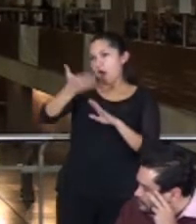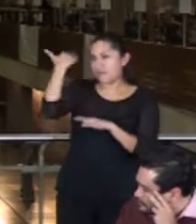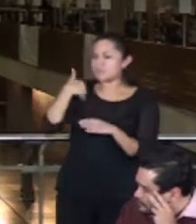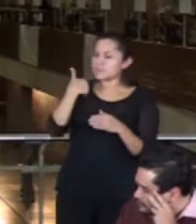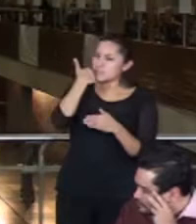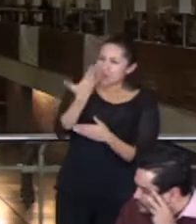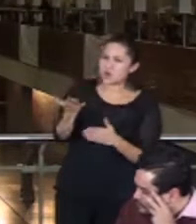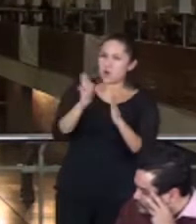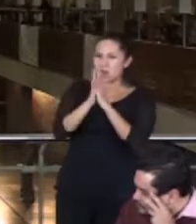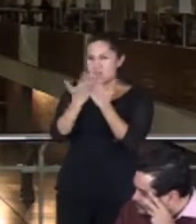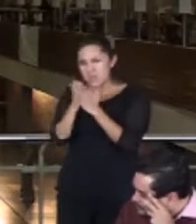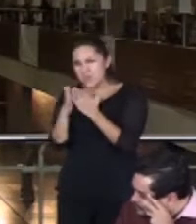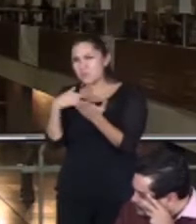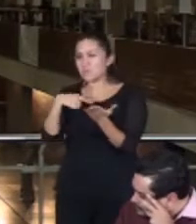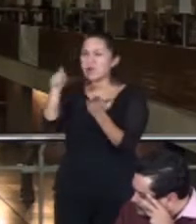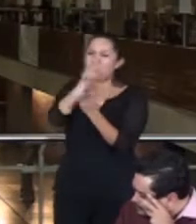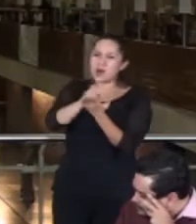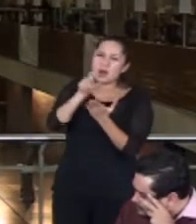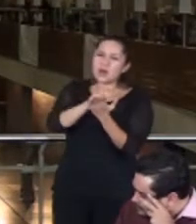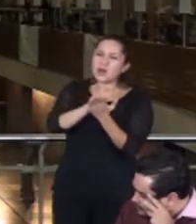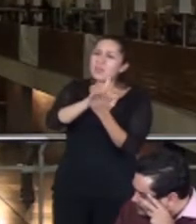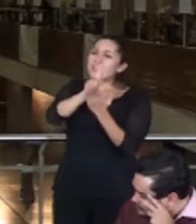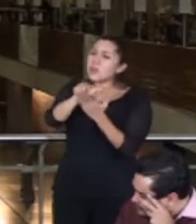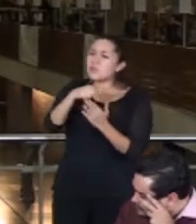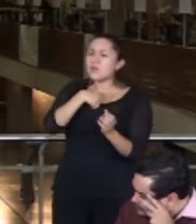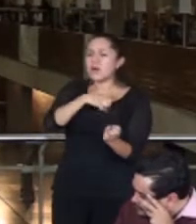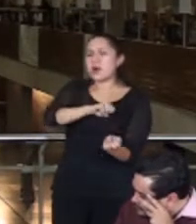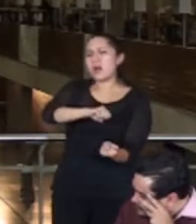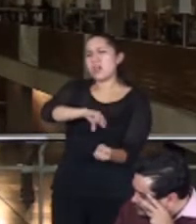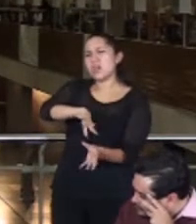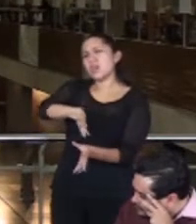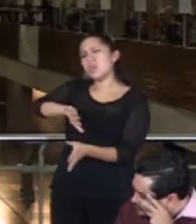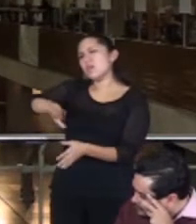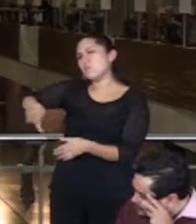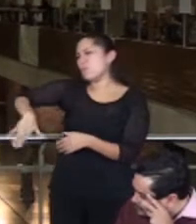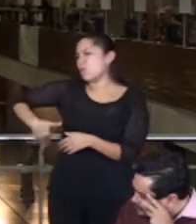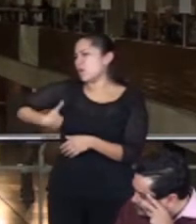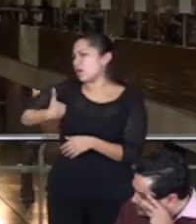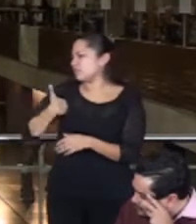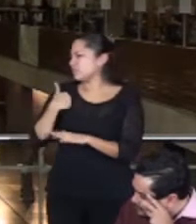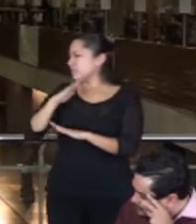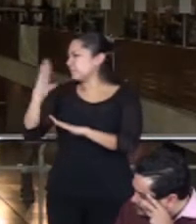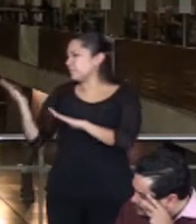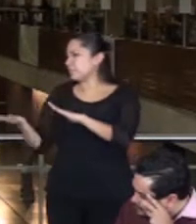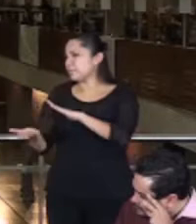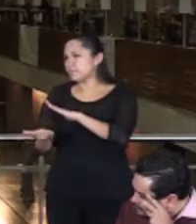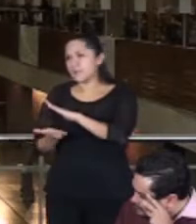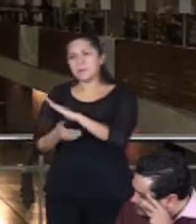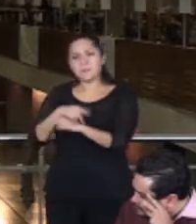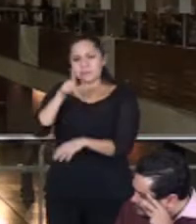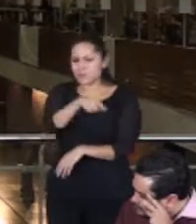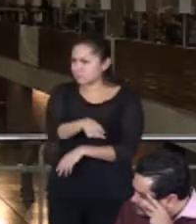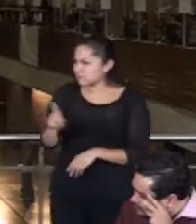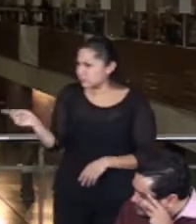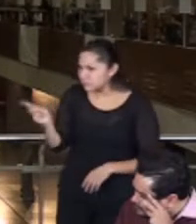cómo encender el motor otra vez y eso se lo agradezco mucho me lo acuerdo mucho de eso